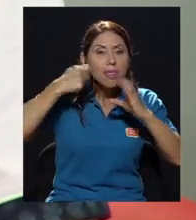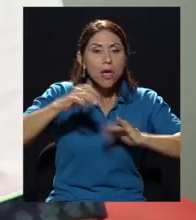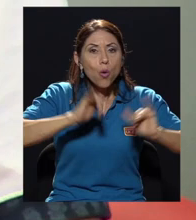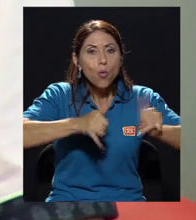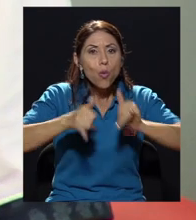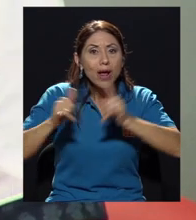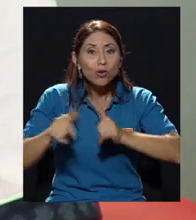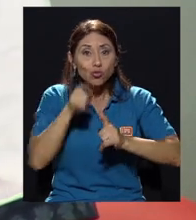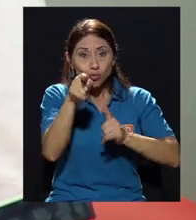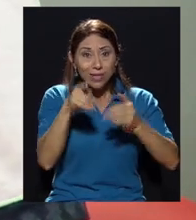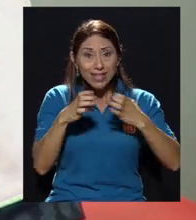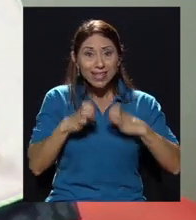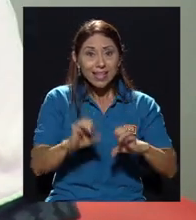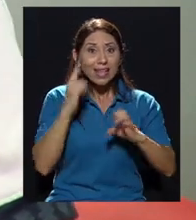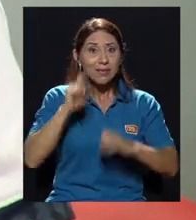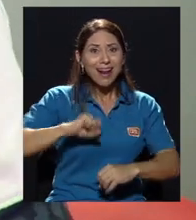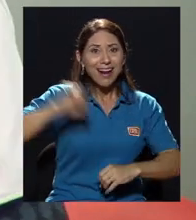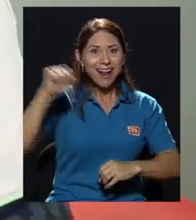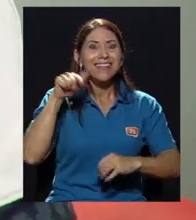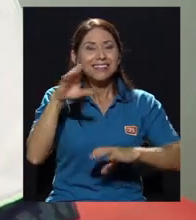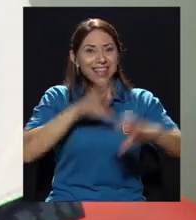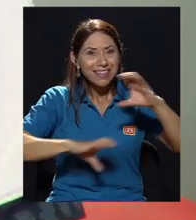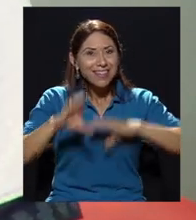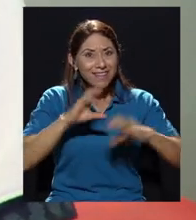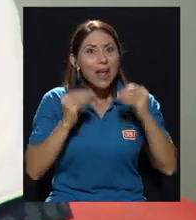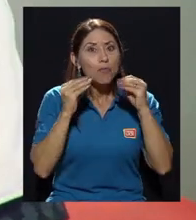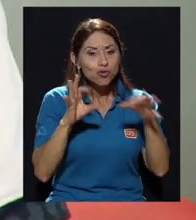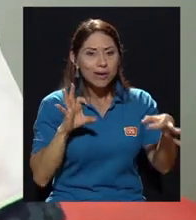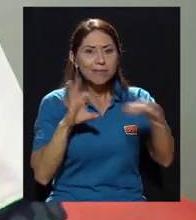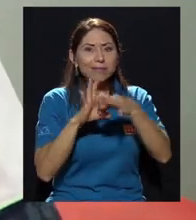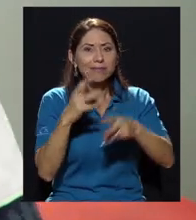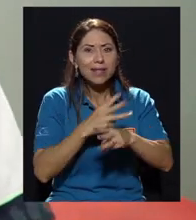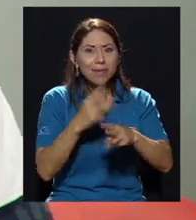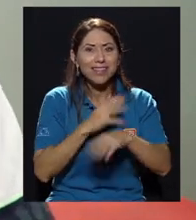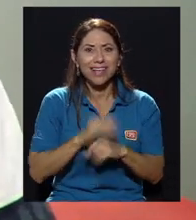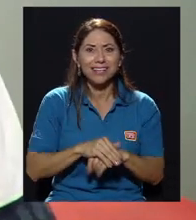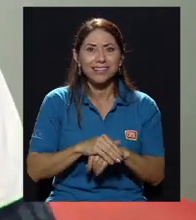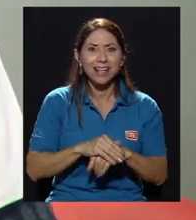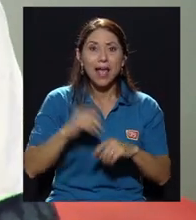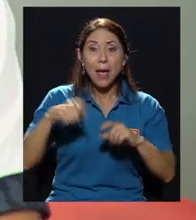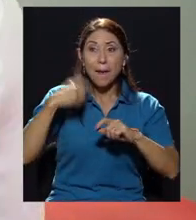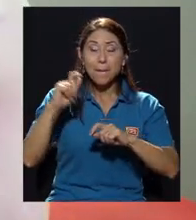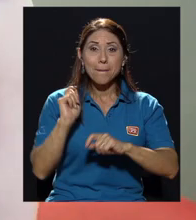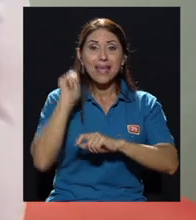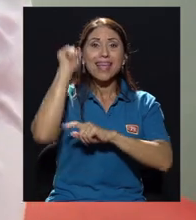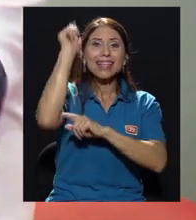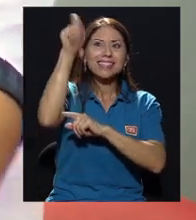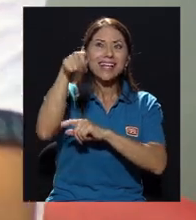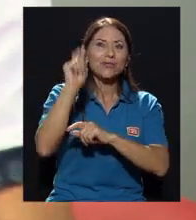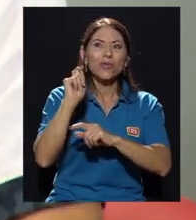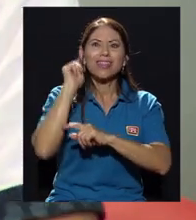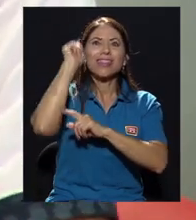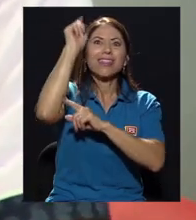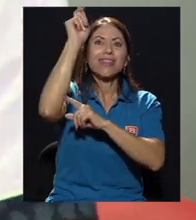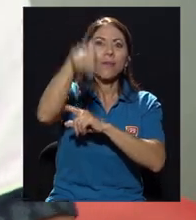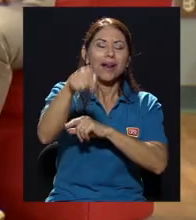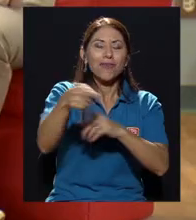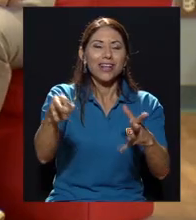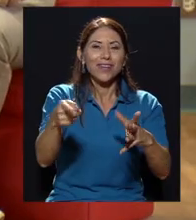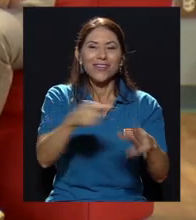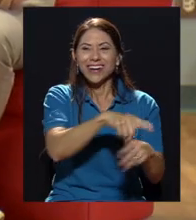tú elaboras las estrategias para ganar es científica, tiene muchas de matemáticas. La pesca es un tiro parabólico, no sé.